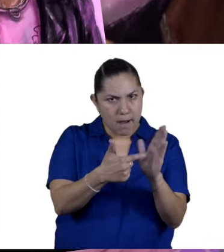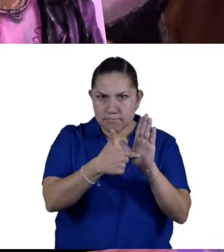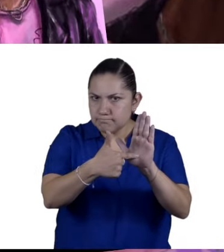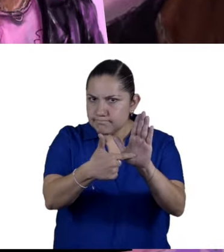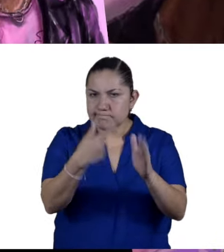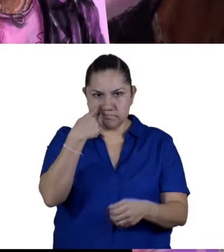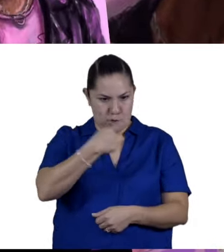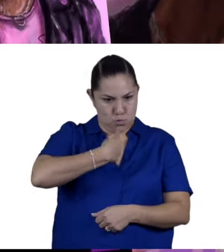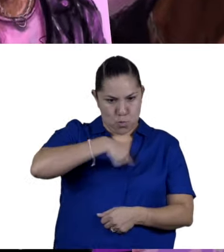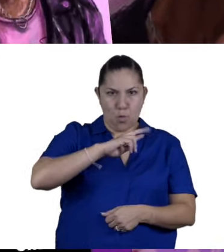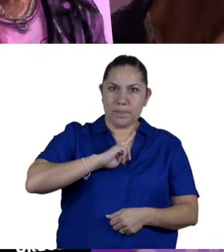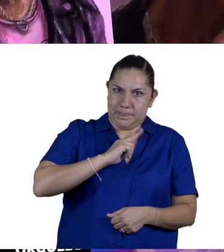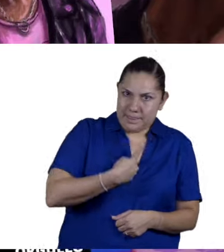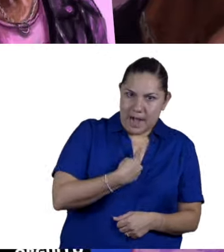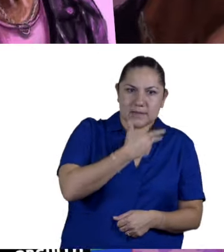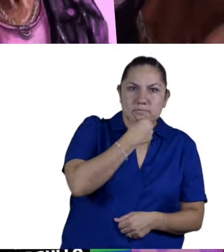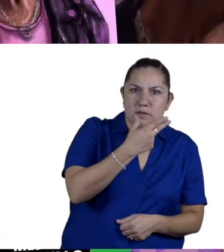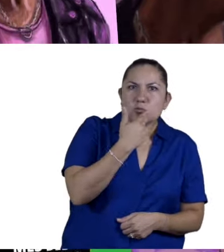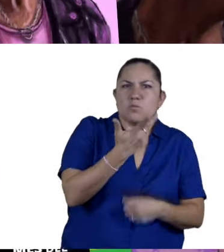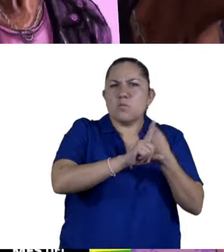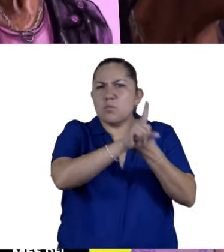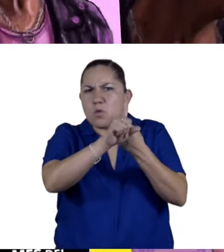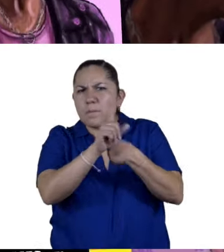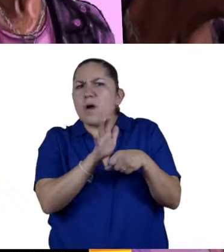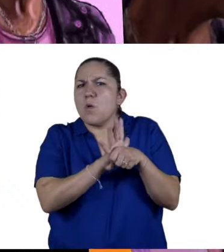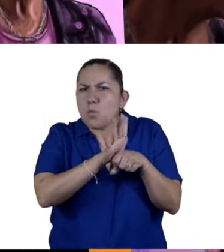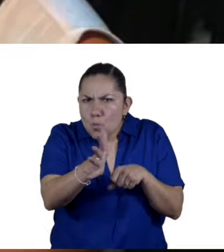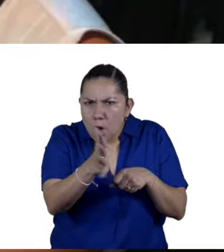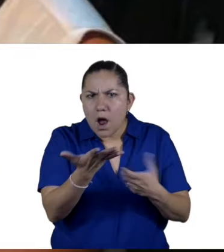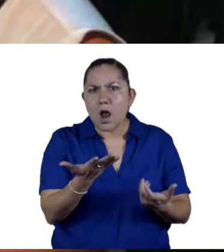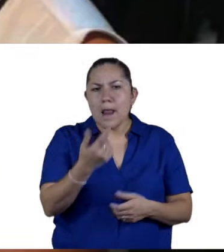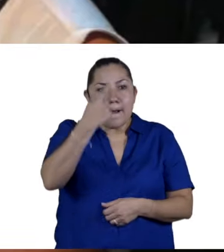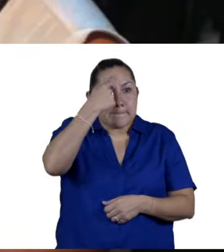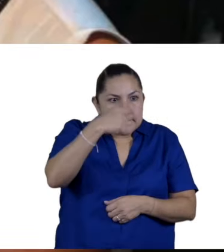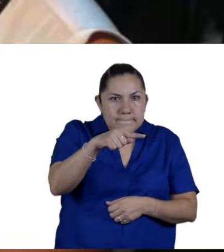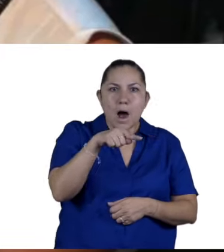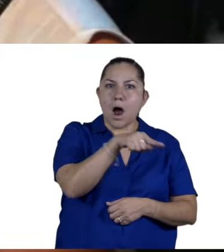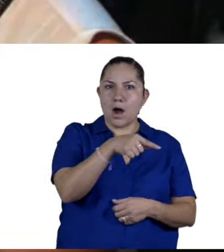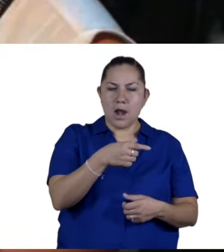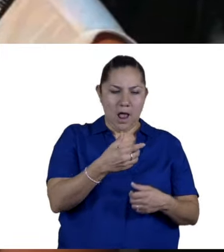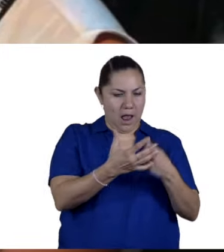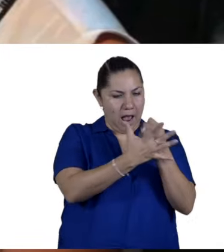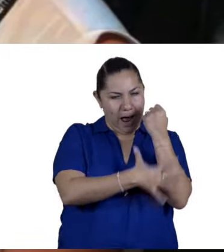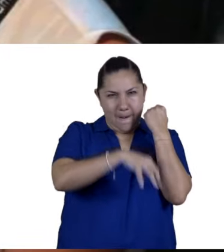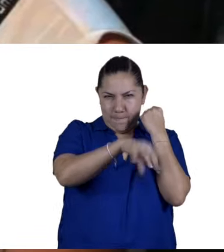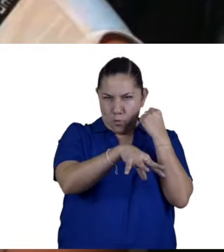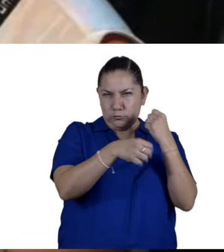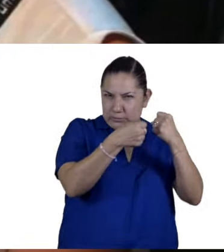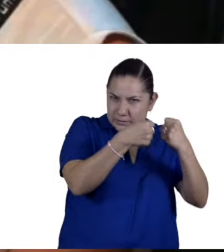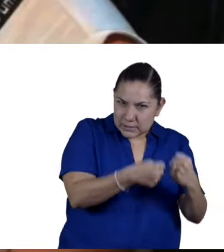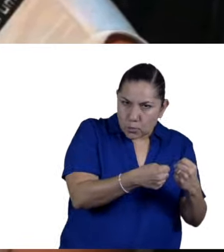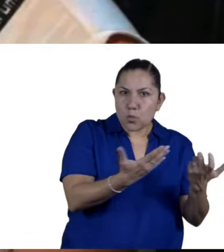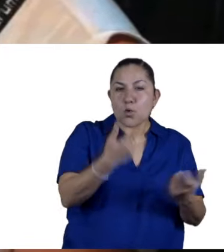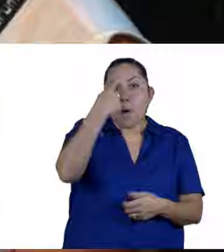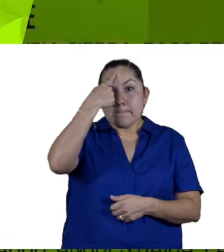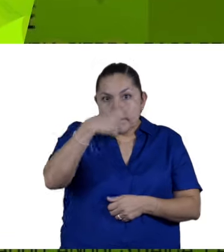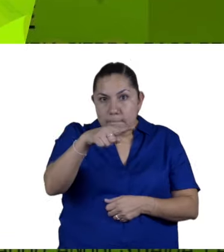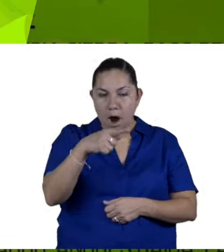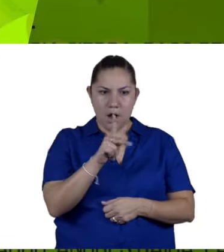específicos que pasamos las transmasculinidades. Hablar sobre el poco acceso que tenemos a espacios de aborto seguro,